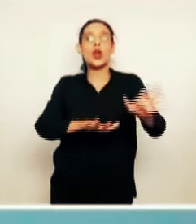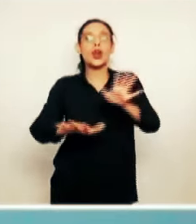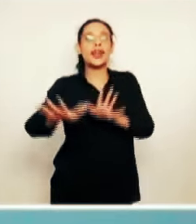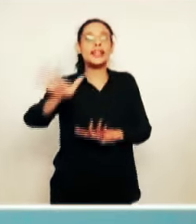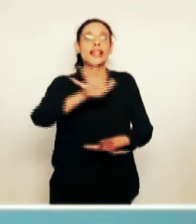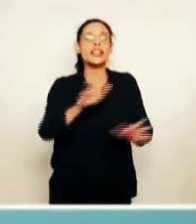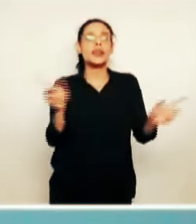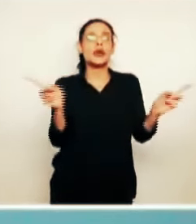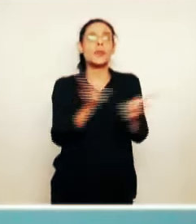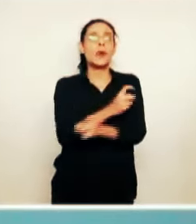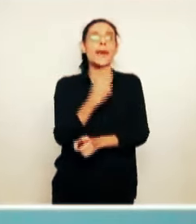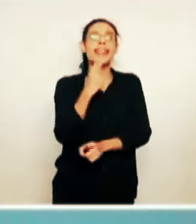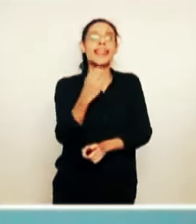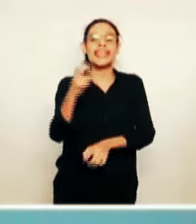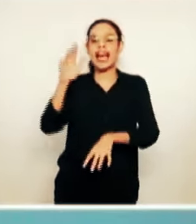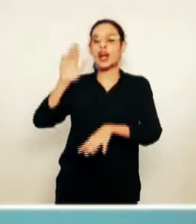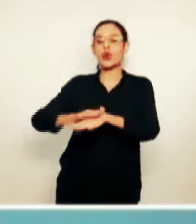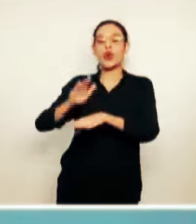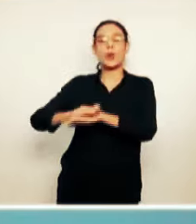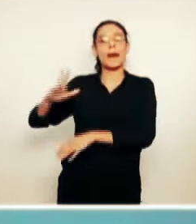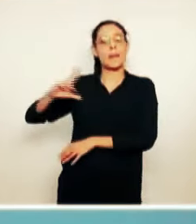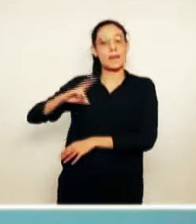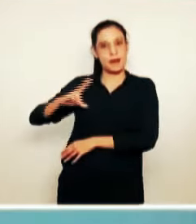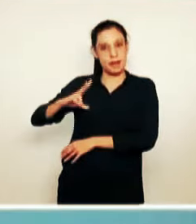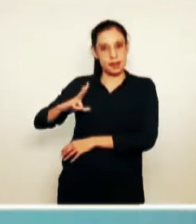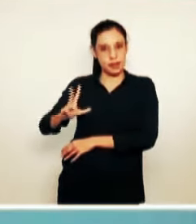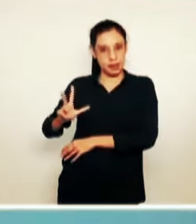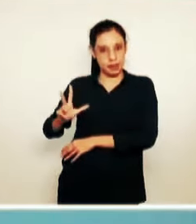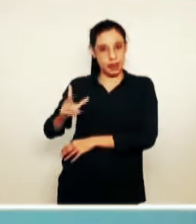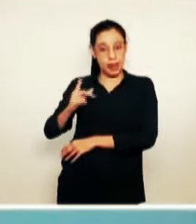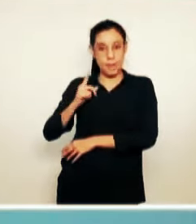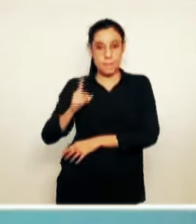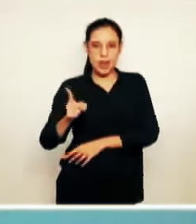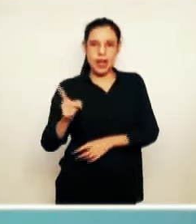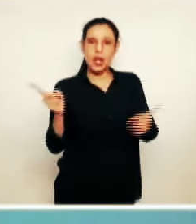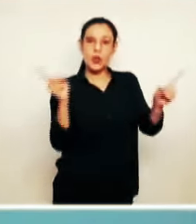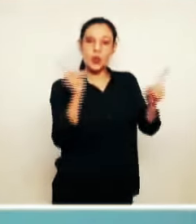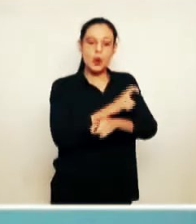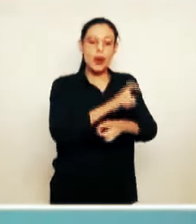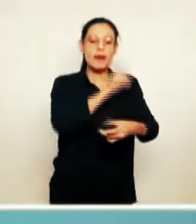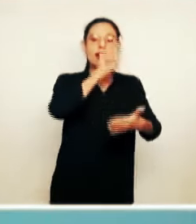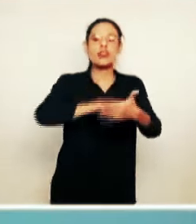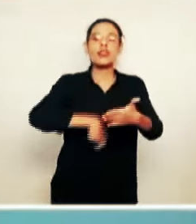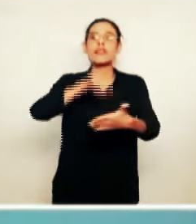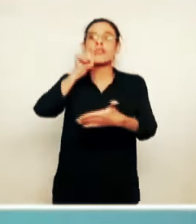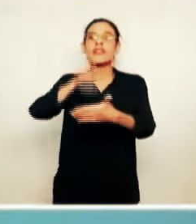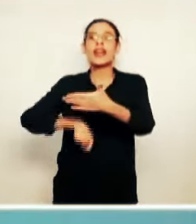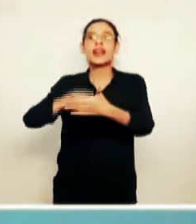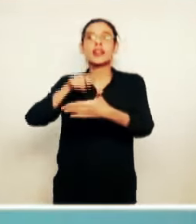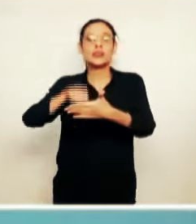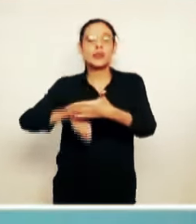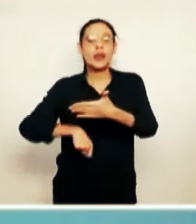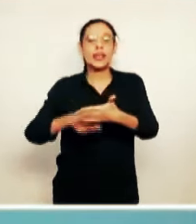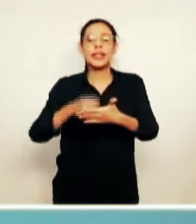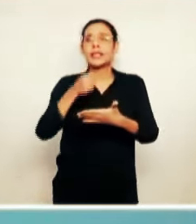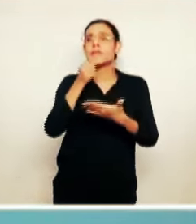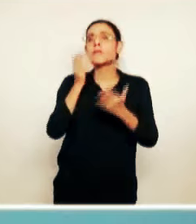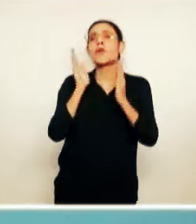de las privatizaciones. Pero hay un problema contractual. Si ponemos, por favor, el primer